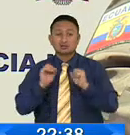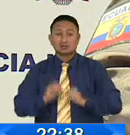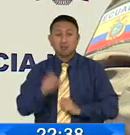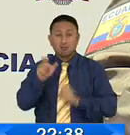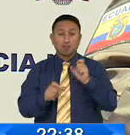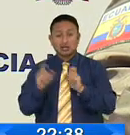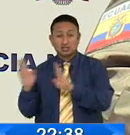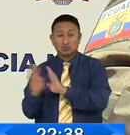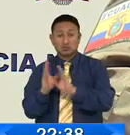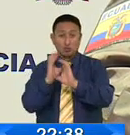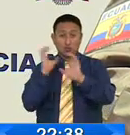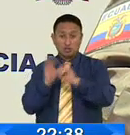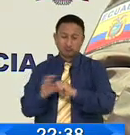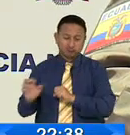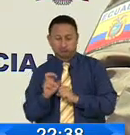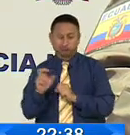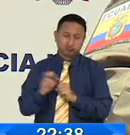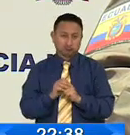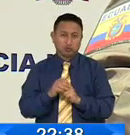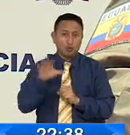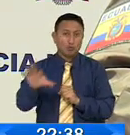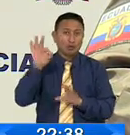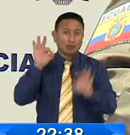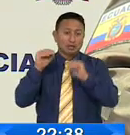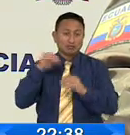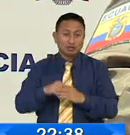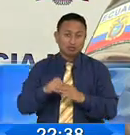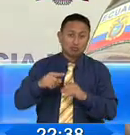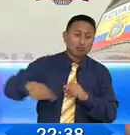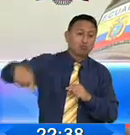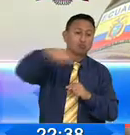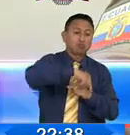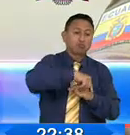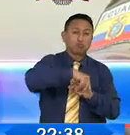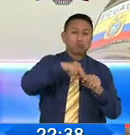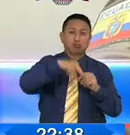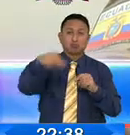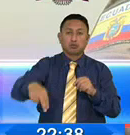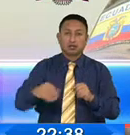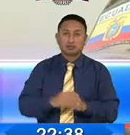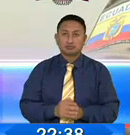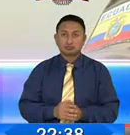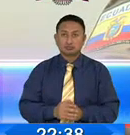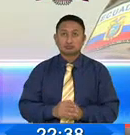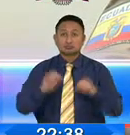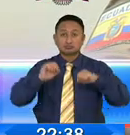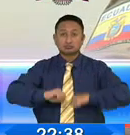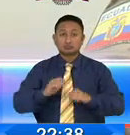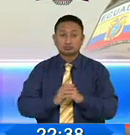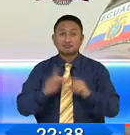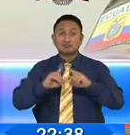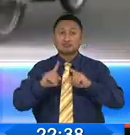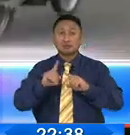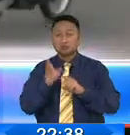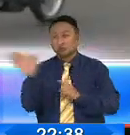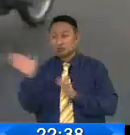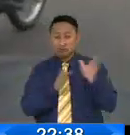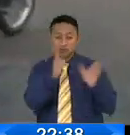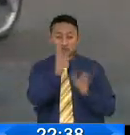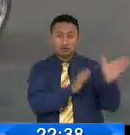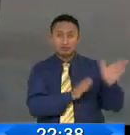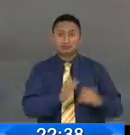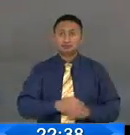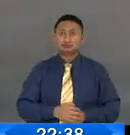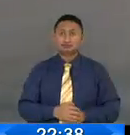a los buses. Una vez que cometían los ilícitos, se bajaban del transporte público y se dividían en diferentes direcciones.